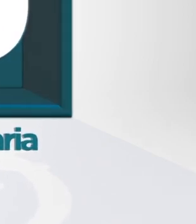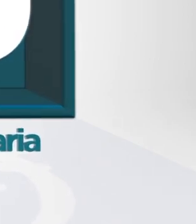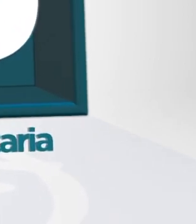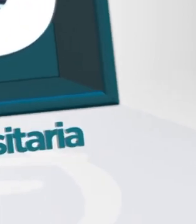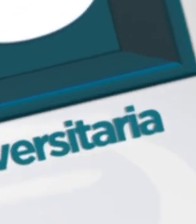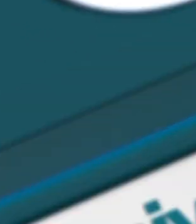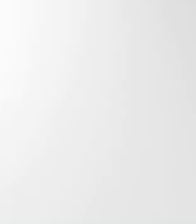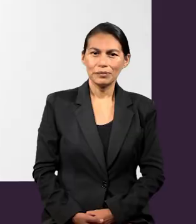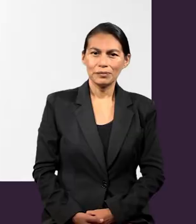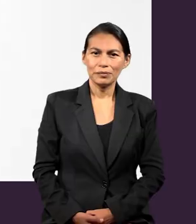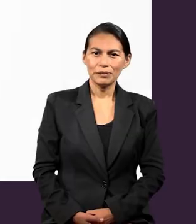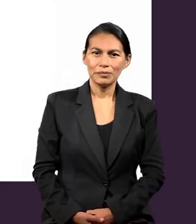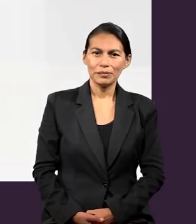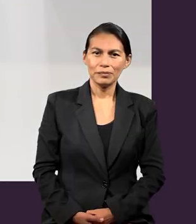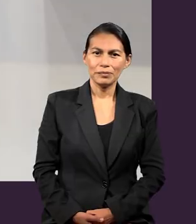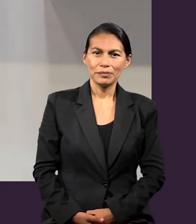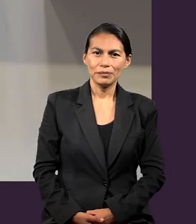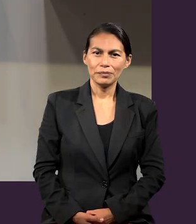¡Gracias!